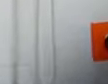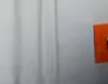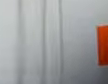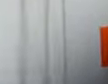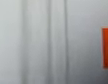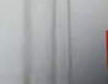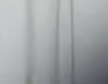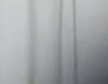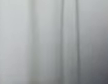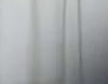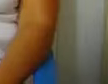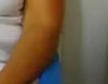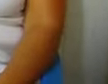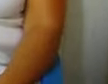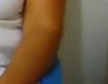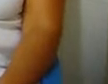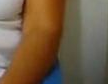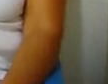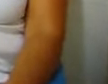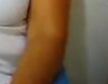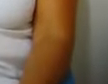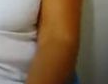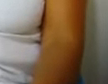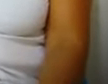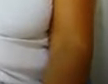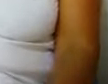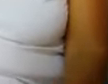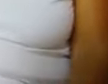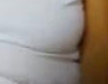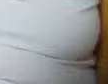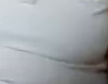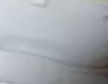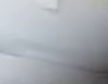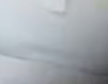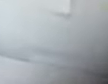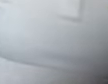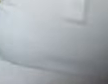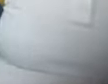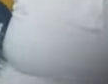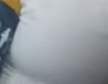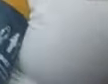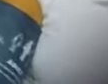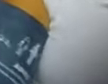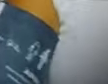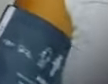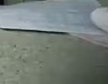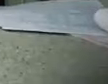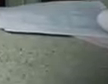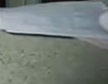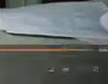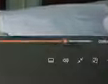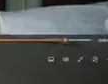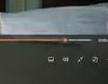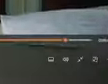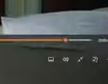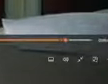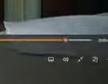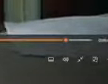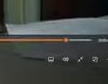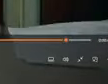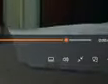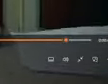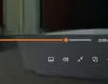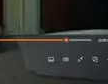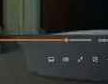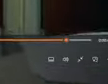de la información objetiva y confiable a través de herramientas tecnológicas. La EPS Capresoca, en conjunto con la red prestadora,